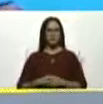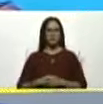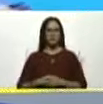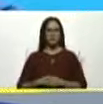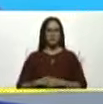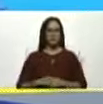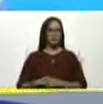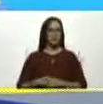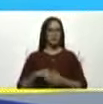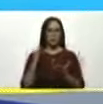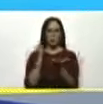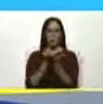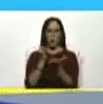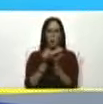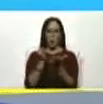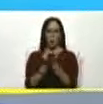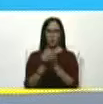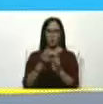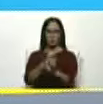Probó su onda.